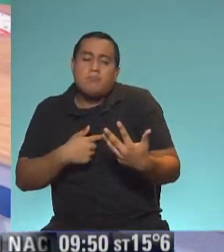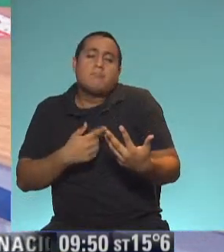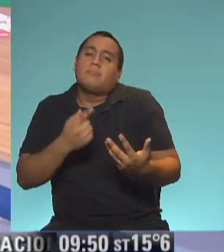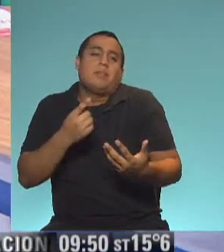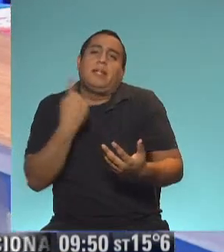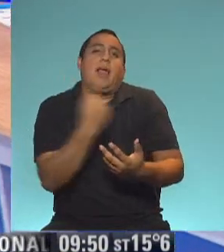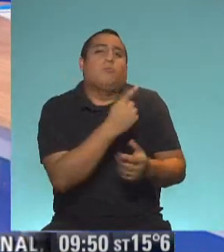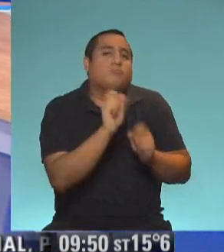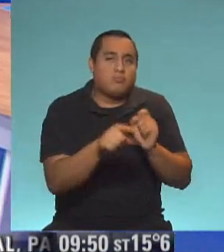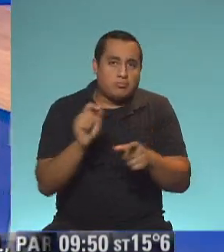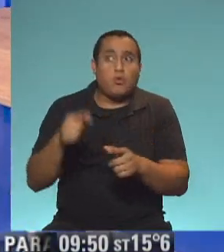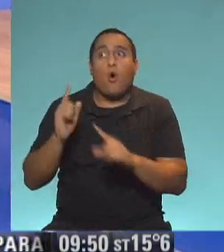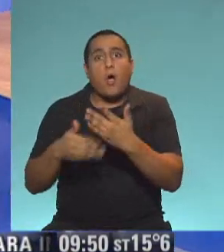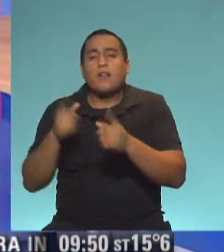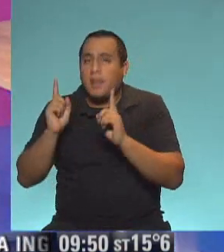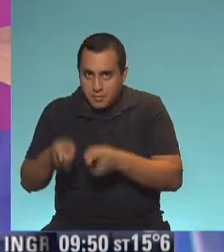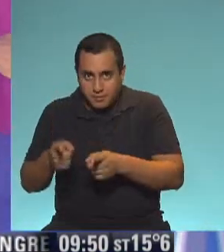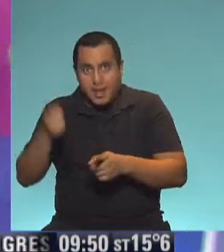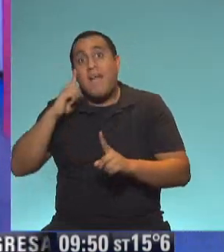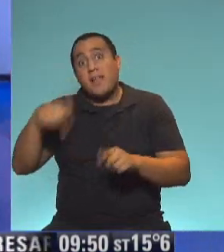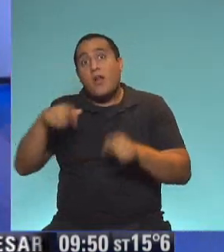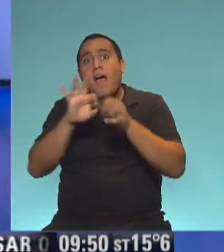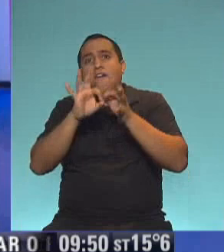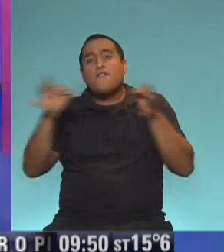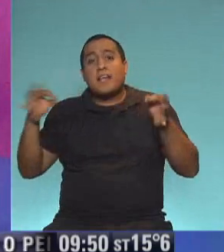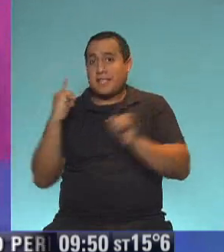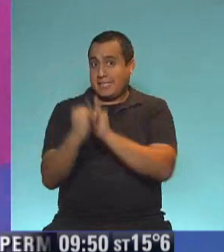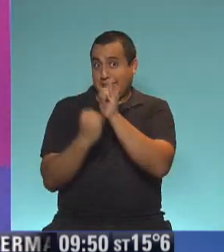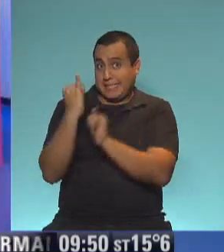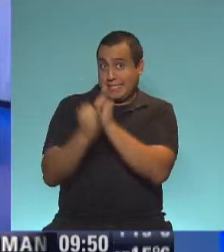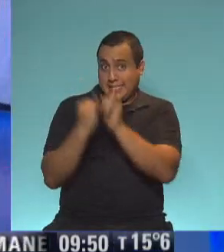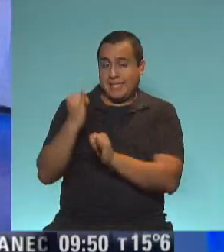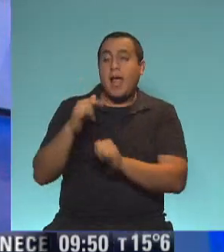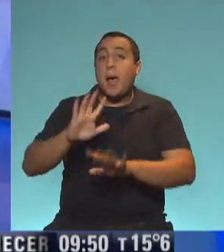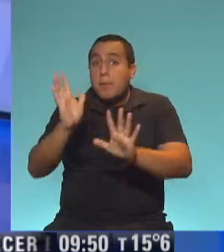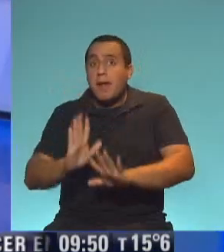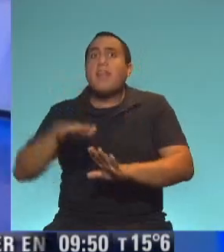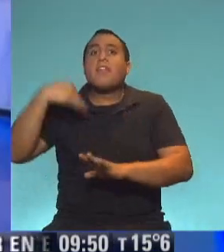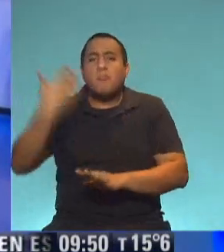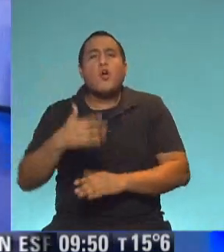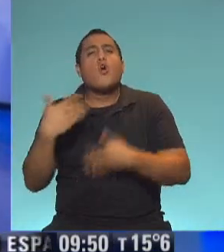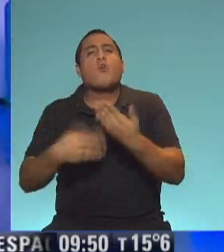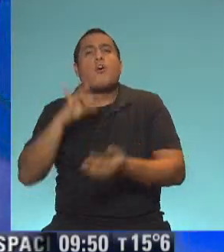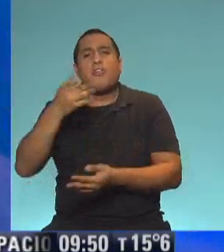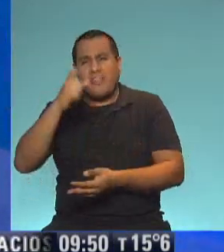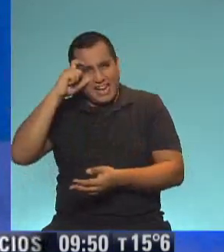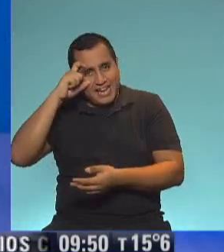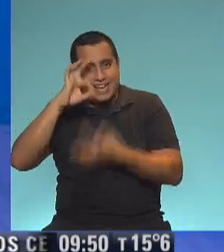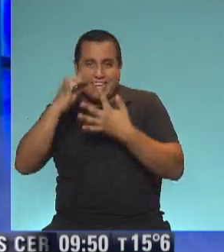a lo que quiere? Lo que vemos ahora en Frases en Cajita, miren. Ah, mirá. Ahí está. Y después prepárense que se viene un Dale que va a estar buenísimo.